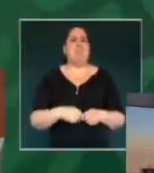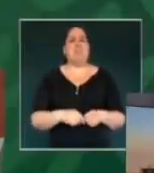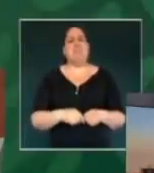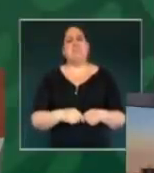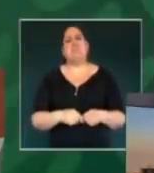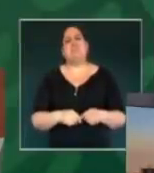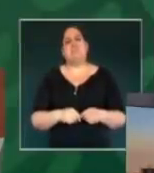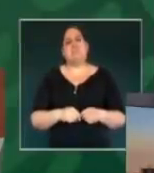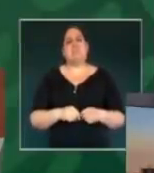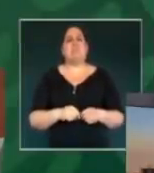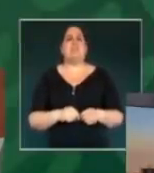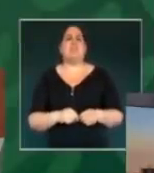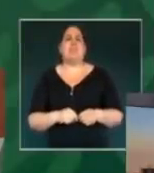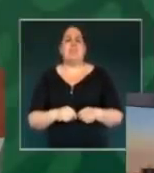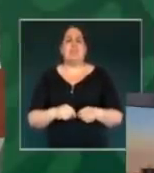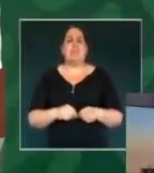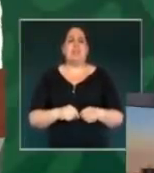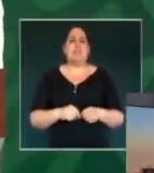en una